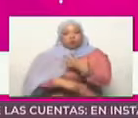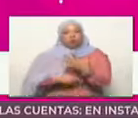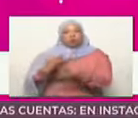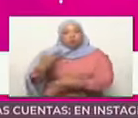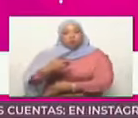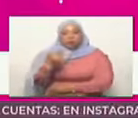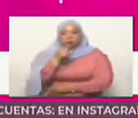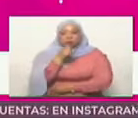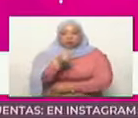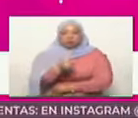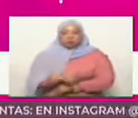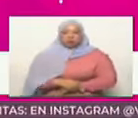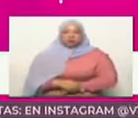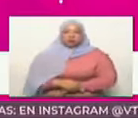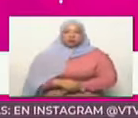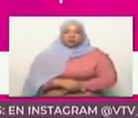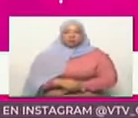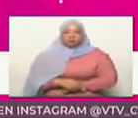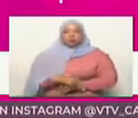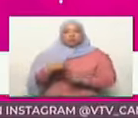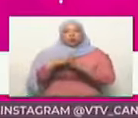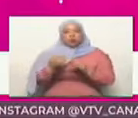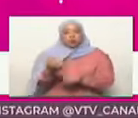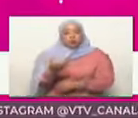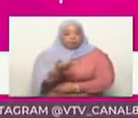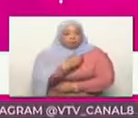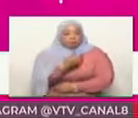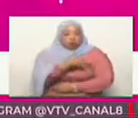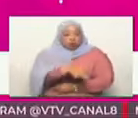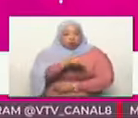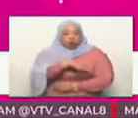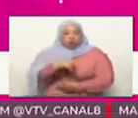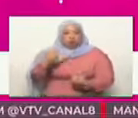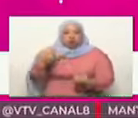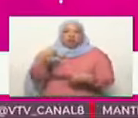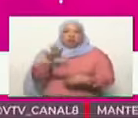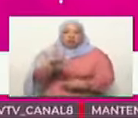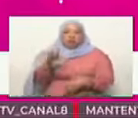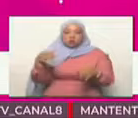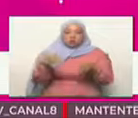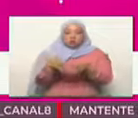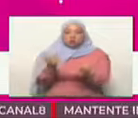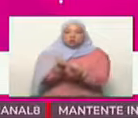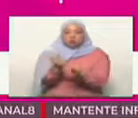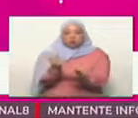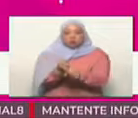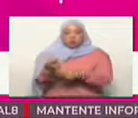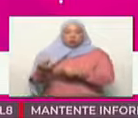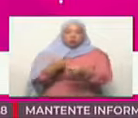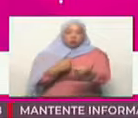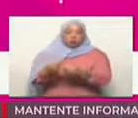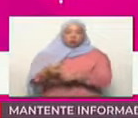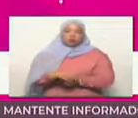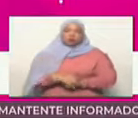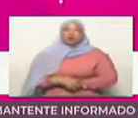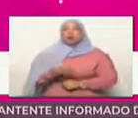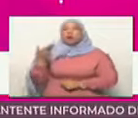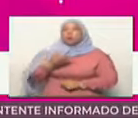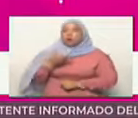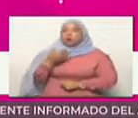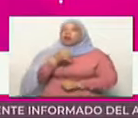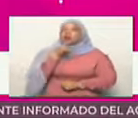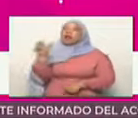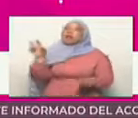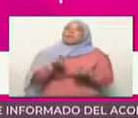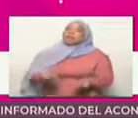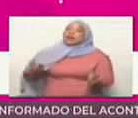importancia. Tiene impacto social. Tenemos 5 equipos de trabajo muy importantes por los